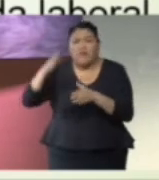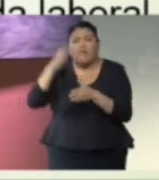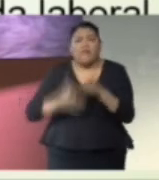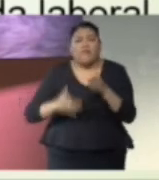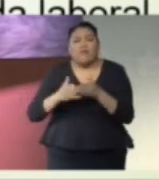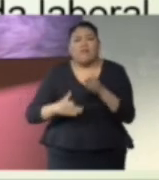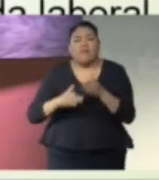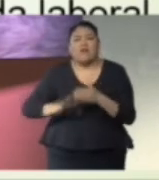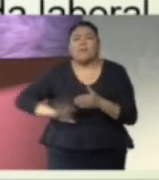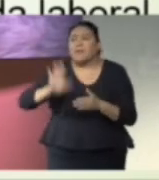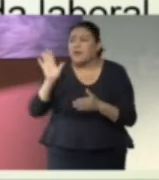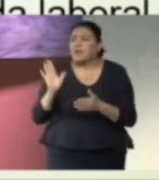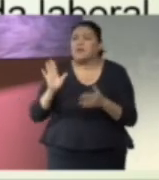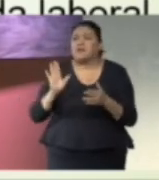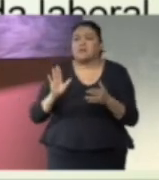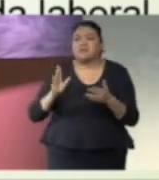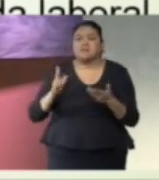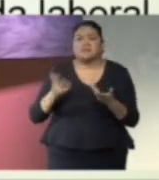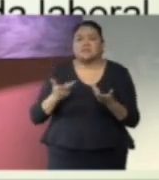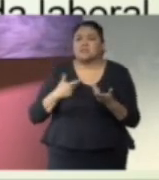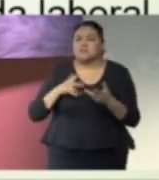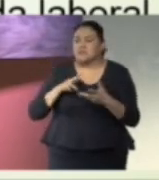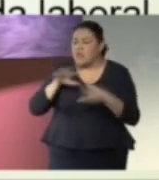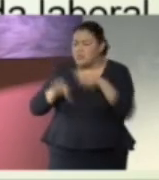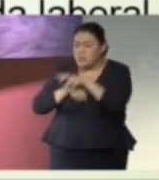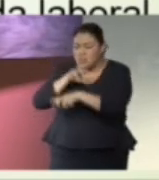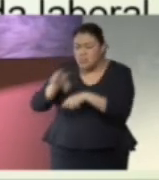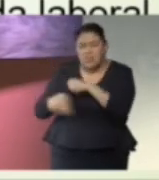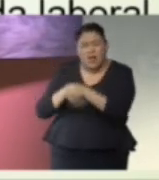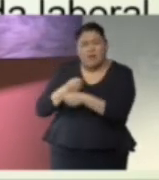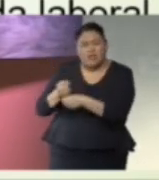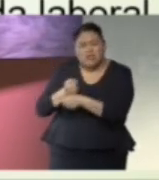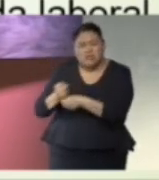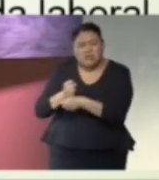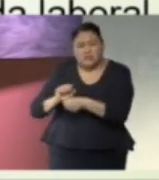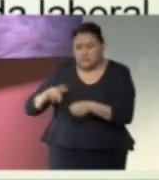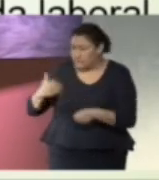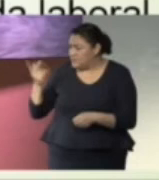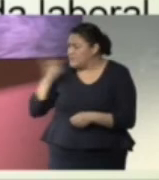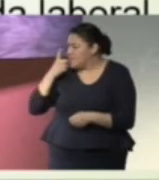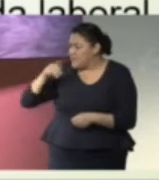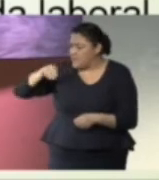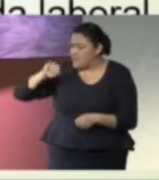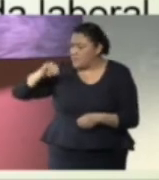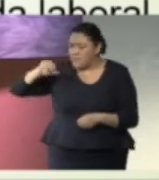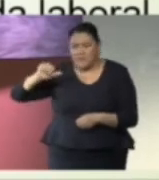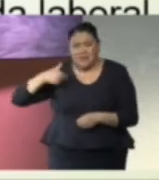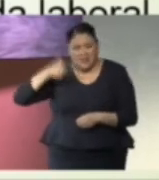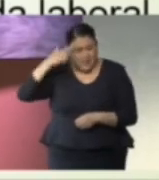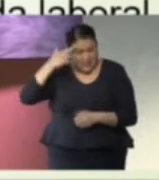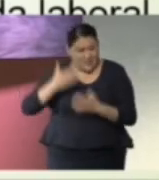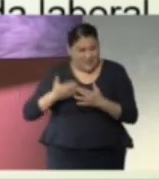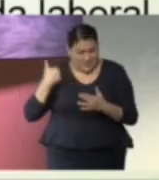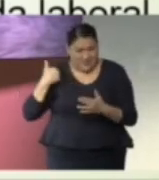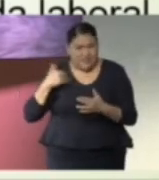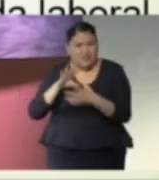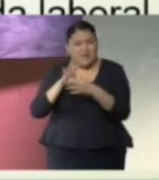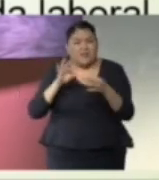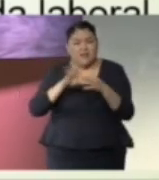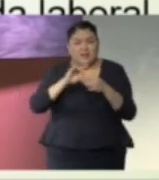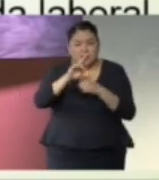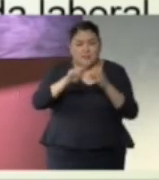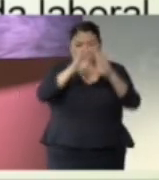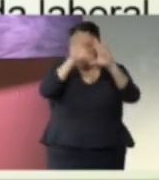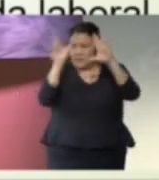producción depredador precisamente, ¿sí? O sea, esto que ya comentaba Mina sobre lo que está sucediendo en los